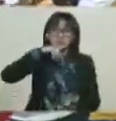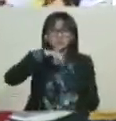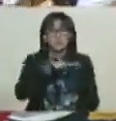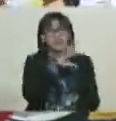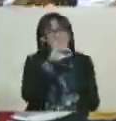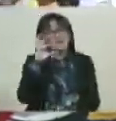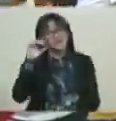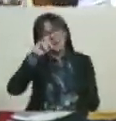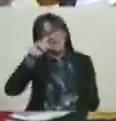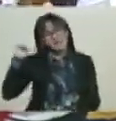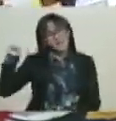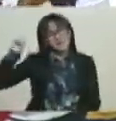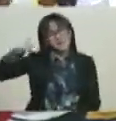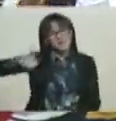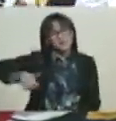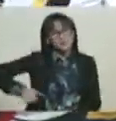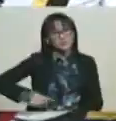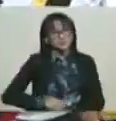años